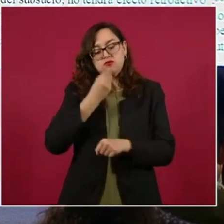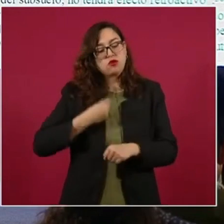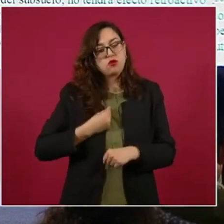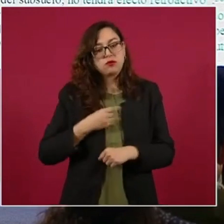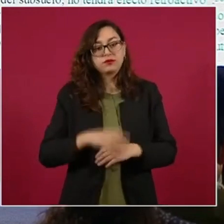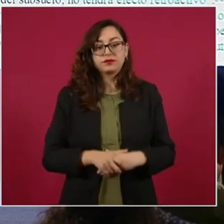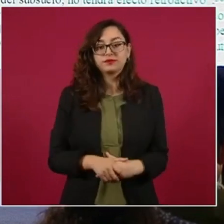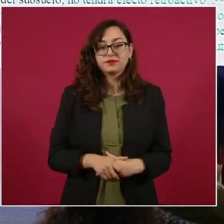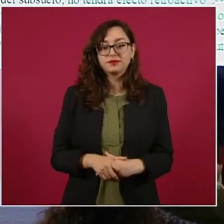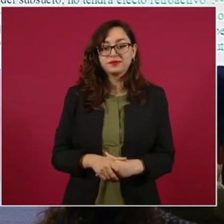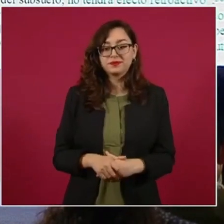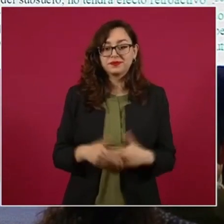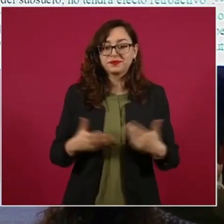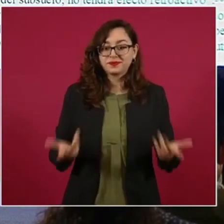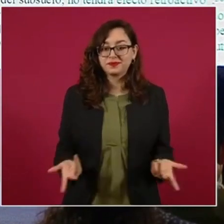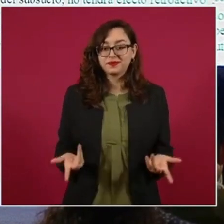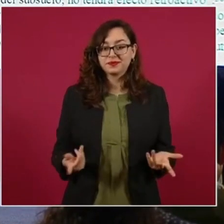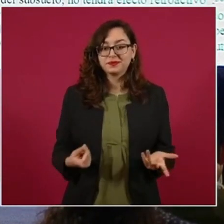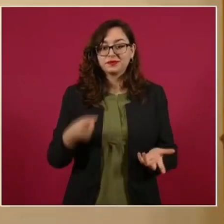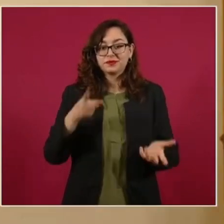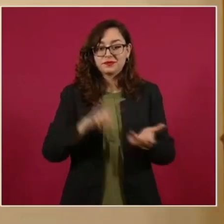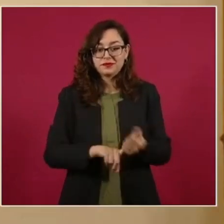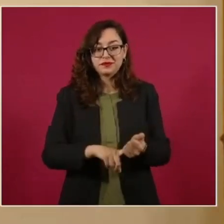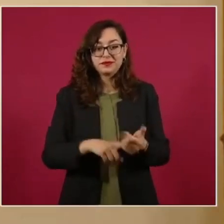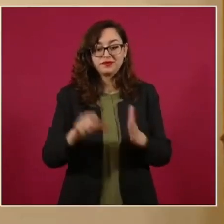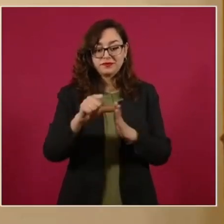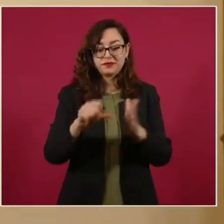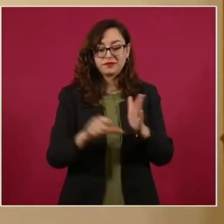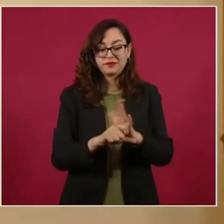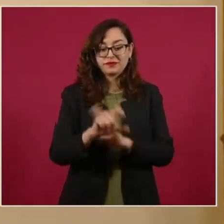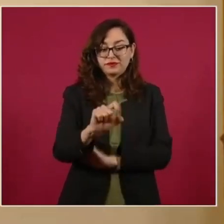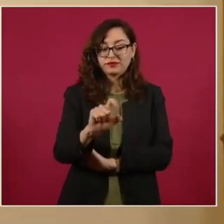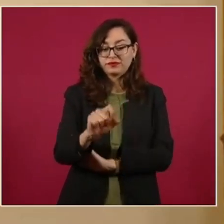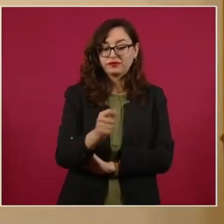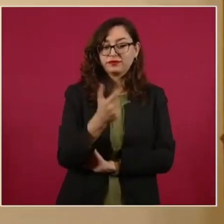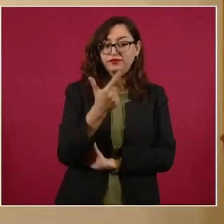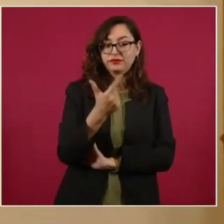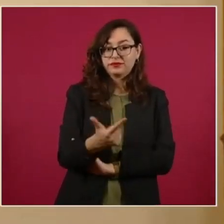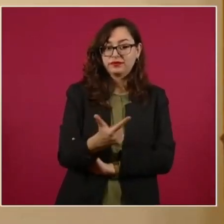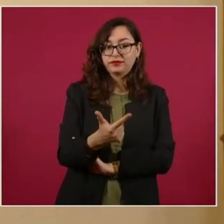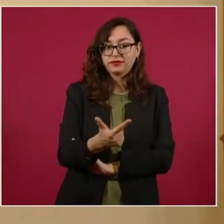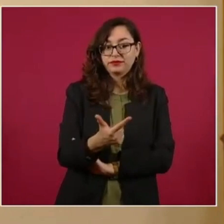El famoso artículo 27 es textual,